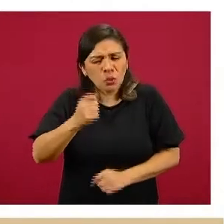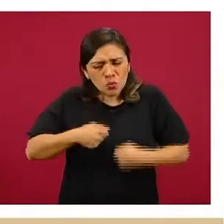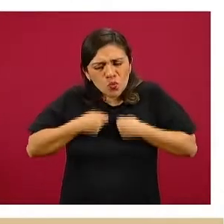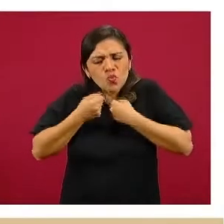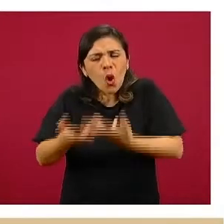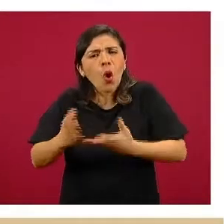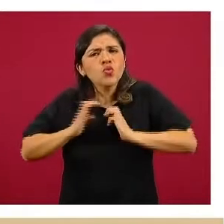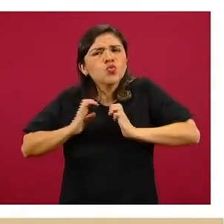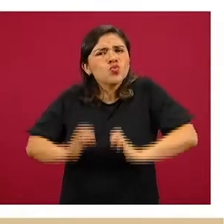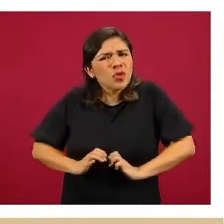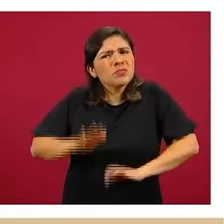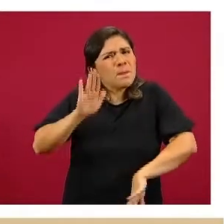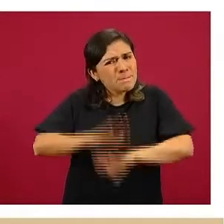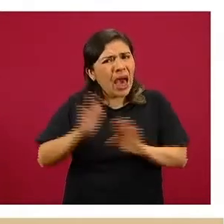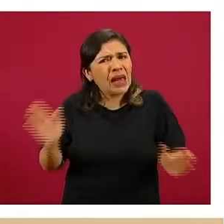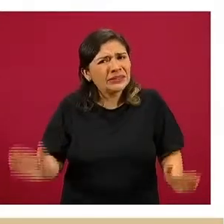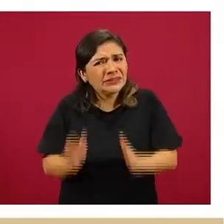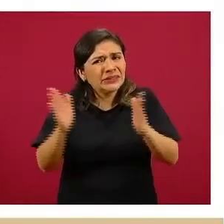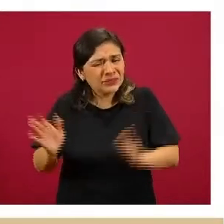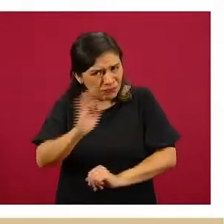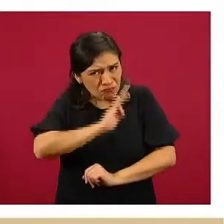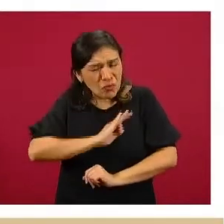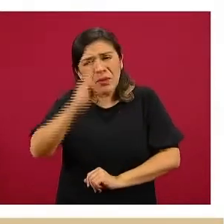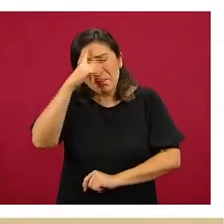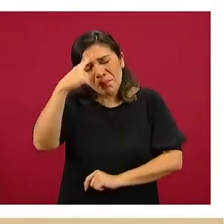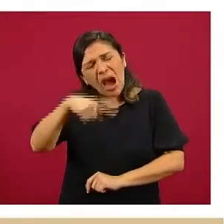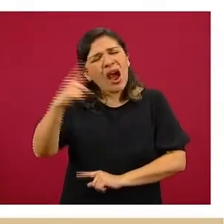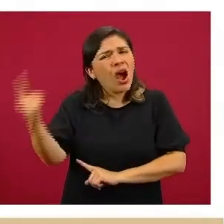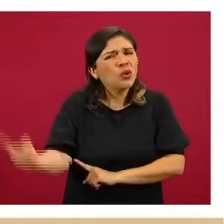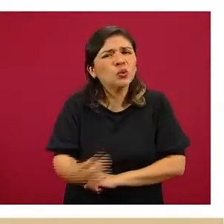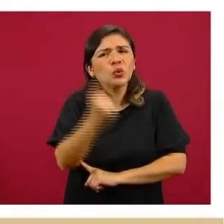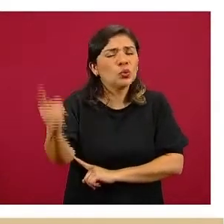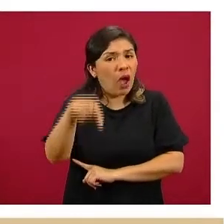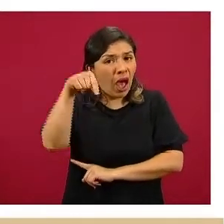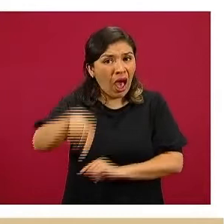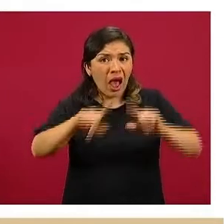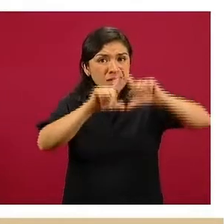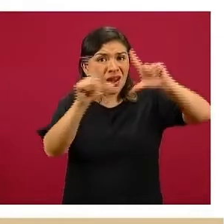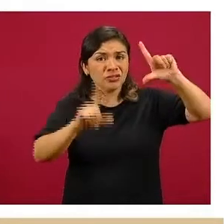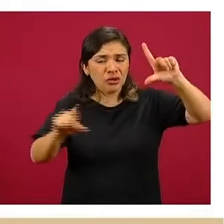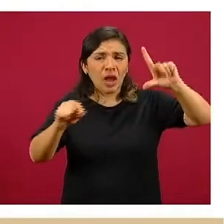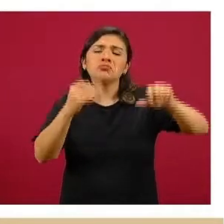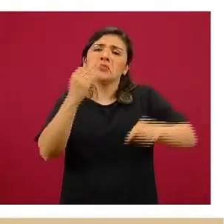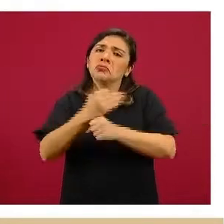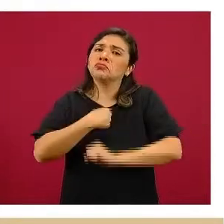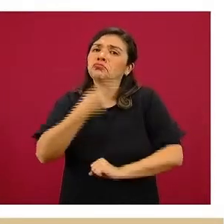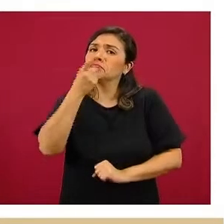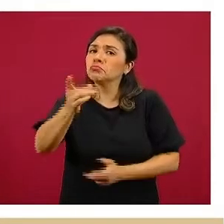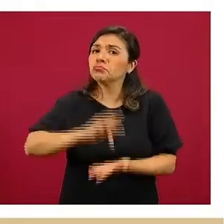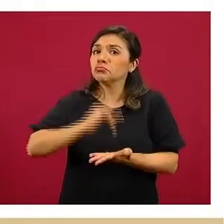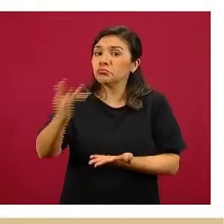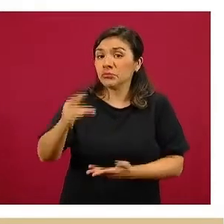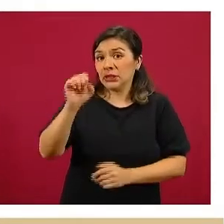órganos, impulsemos esta campaña permanente a nivel nacional y quiero agradecer a la Secretaría de Salud,